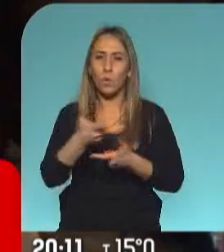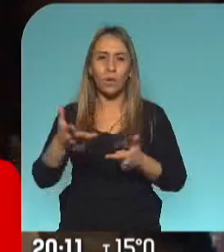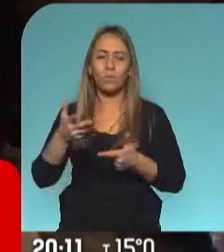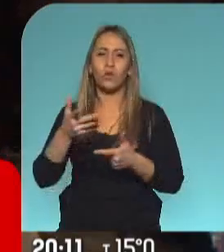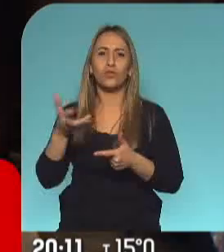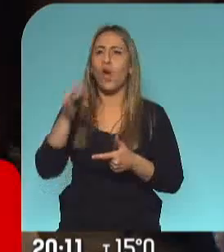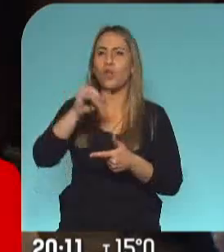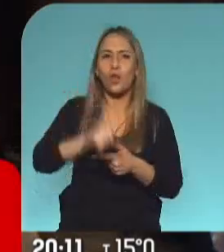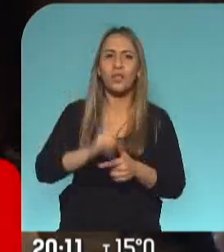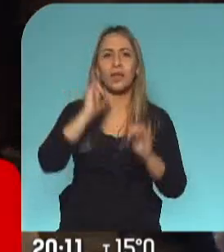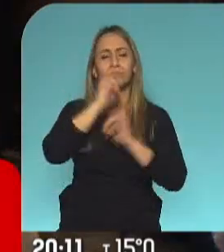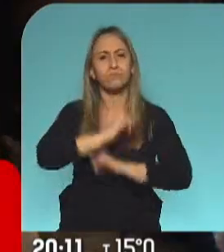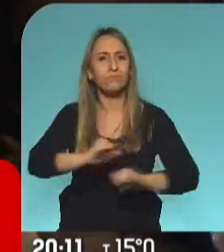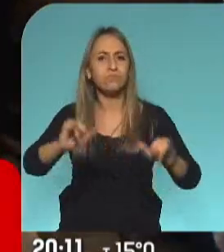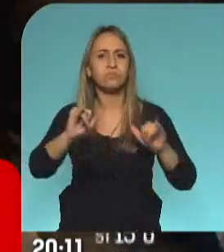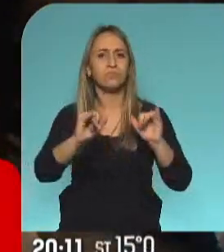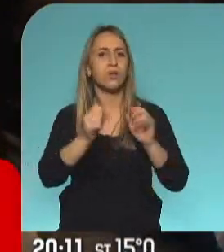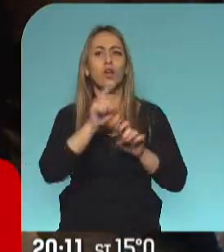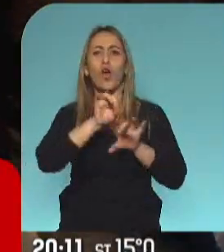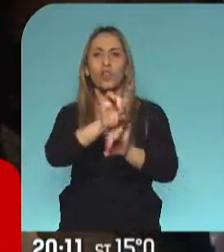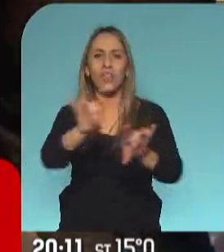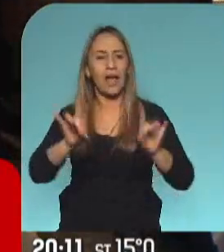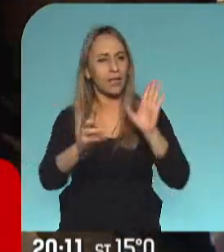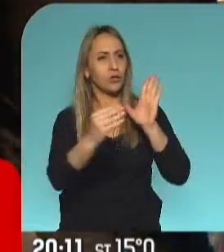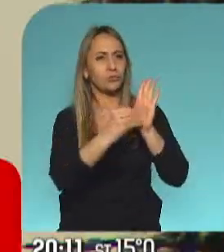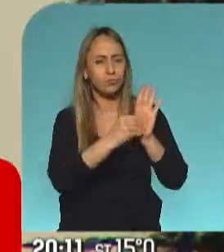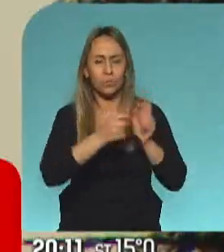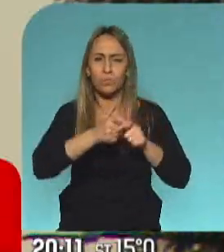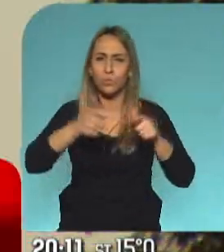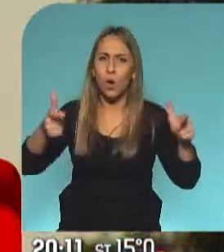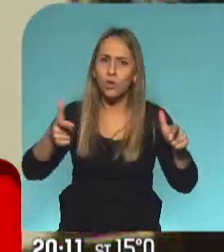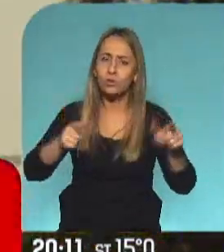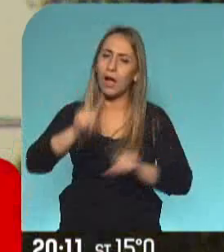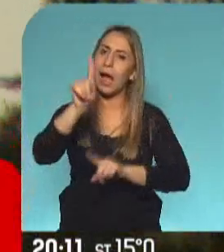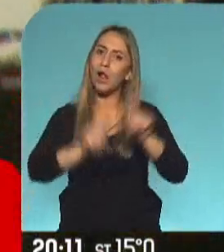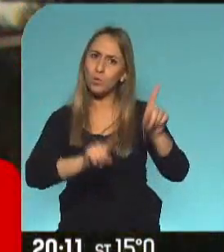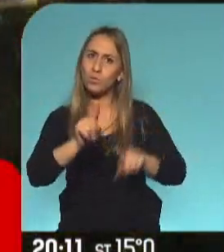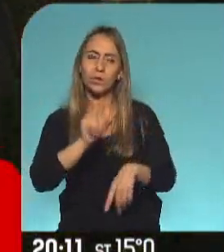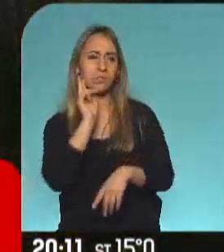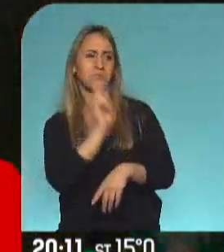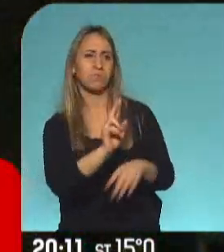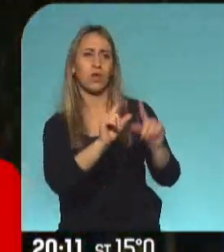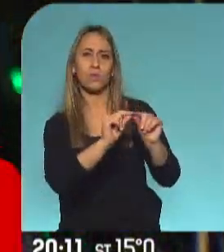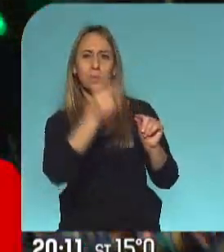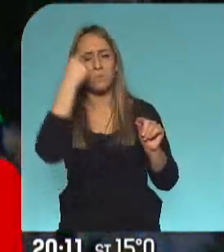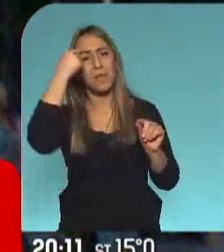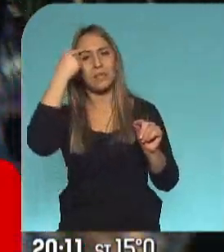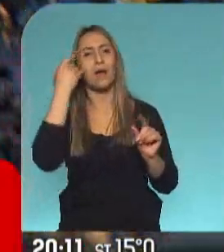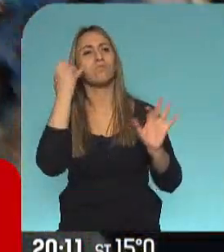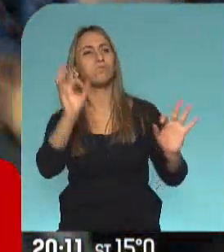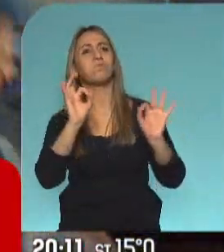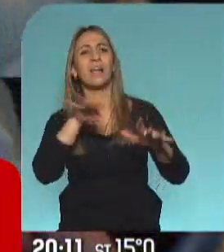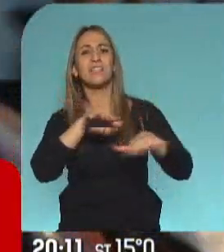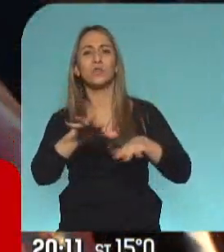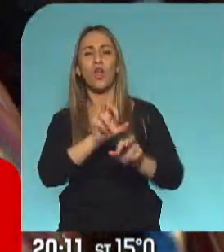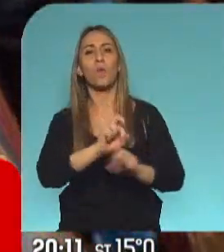casos que a muchos les hace creer que lo peor ya pasó, cuando lo